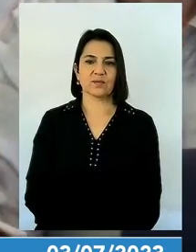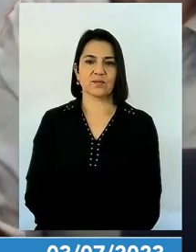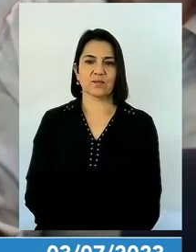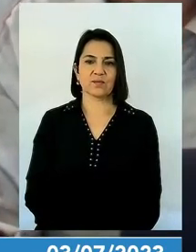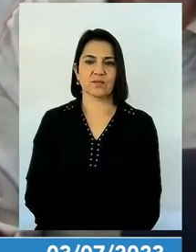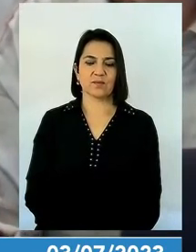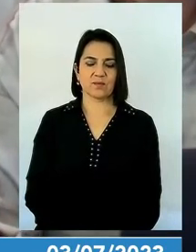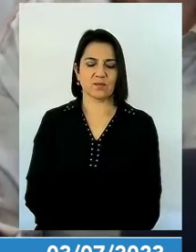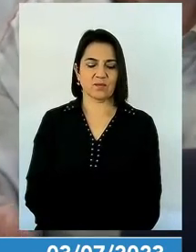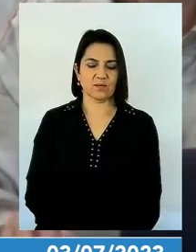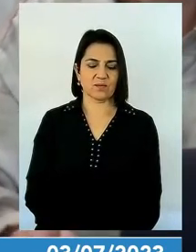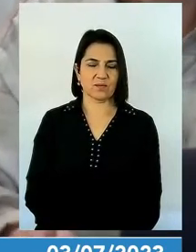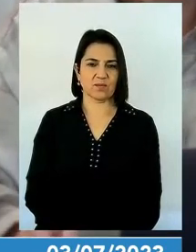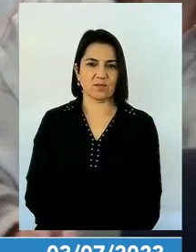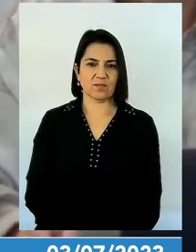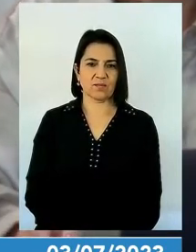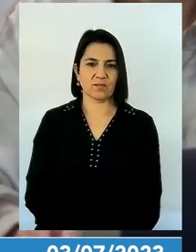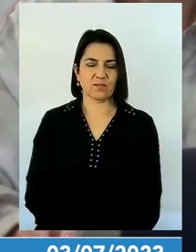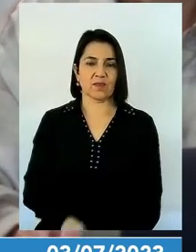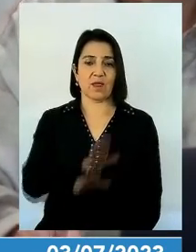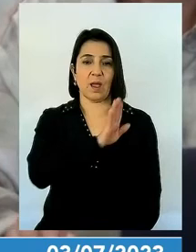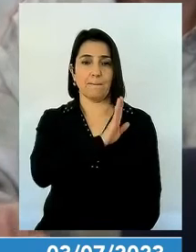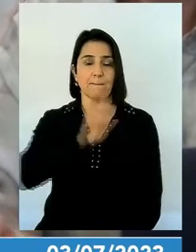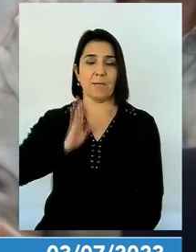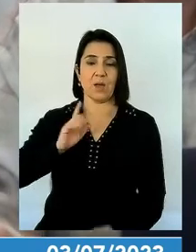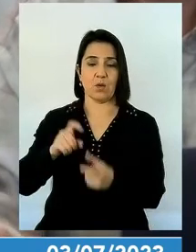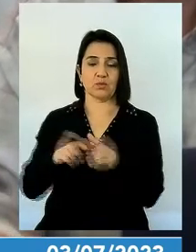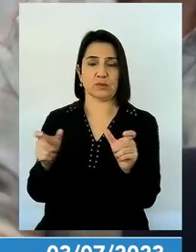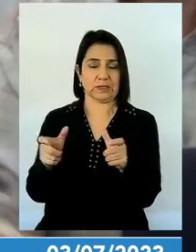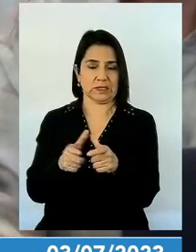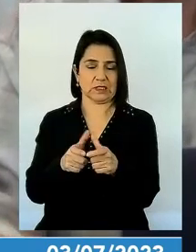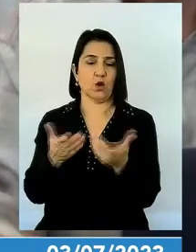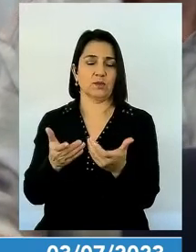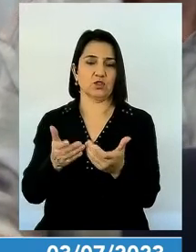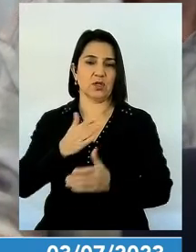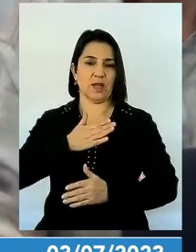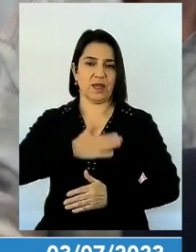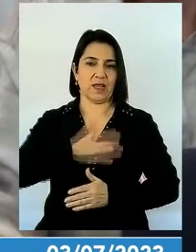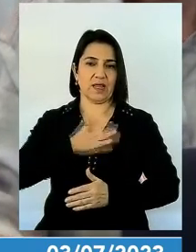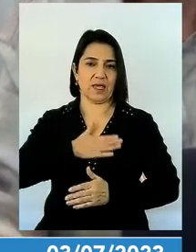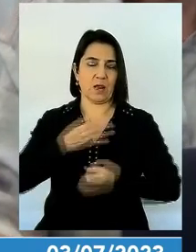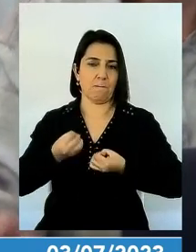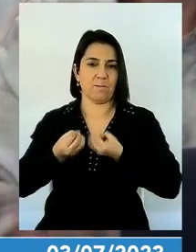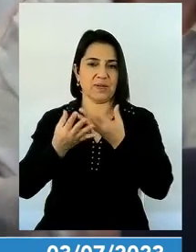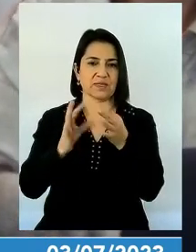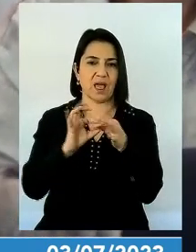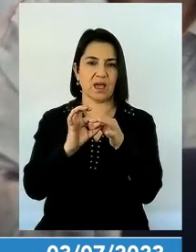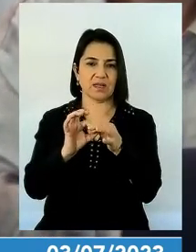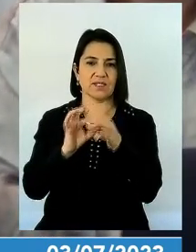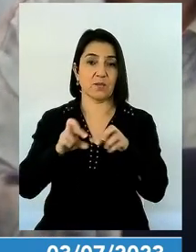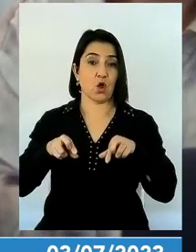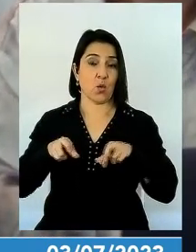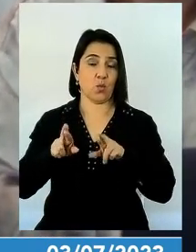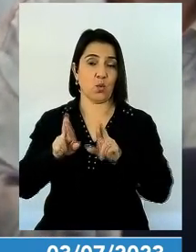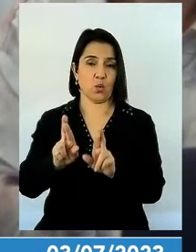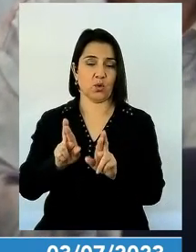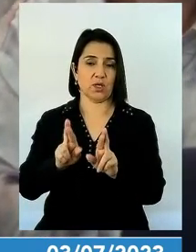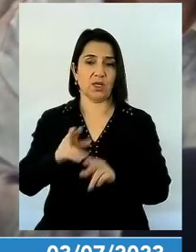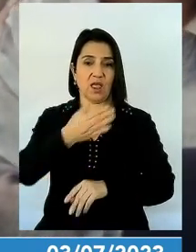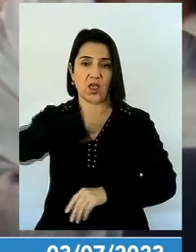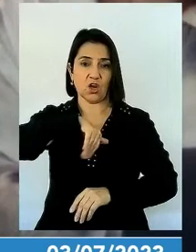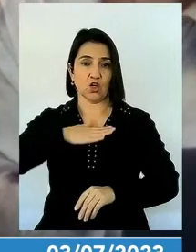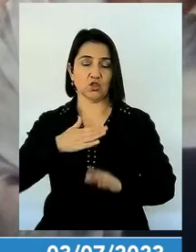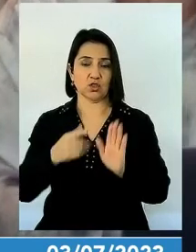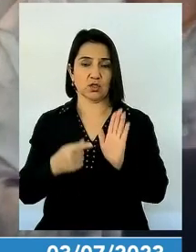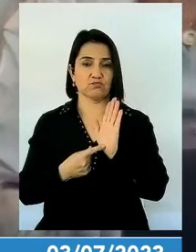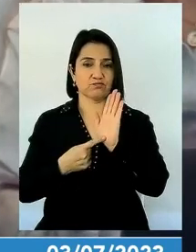Distinguidos miembros de la Comisión, quiero expresar mi más sincero agradecimiento por la oportunidad que tenemos hoy en día de presentar la propuesta de la